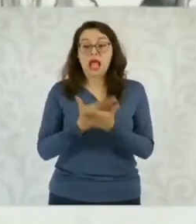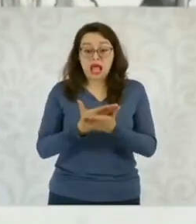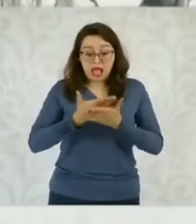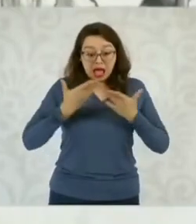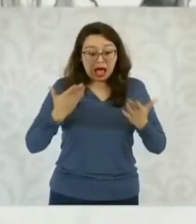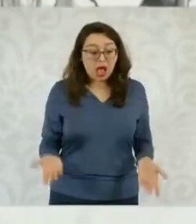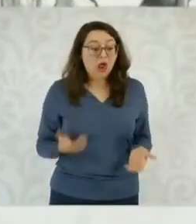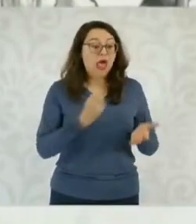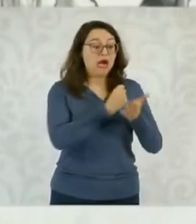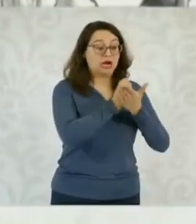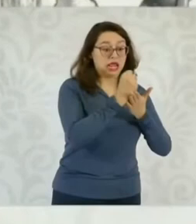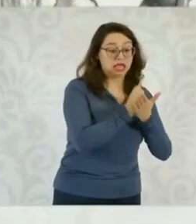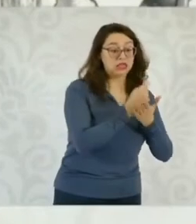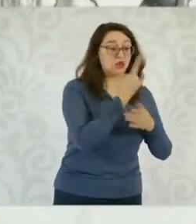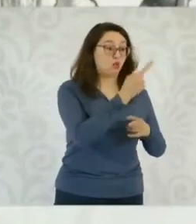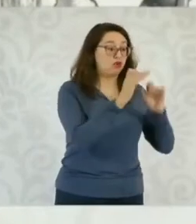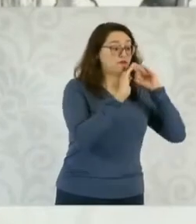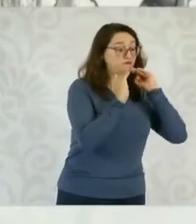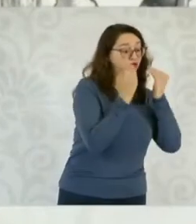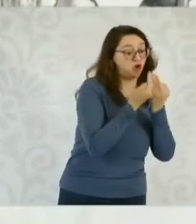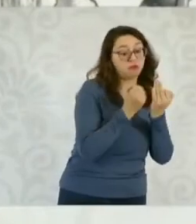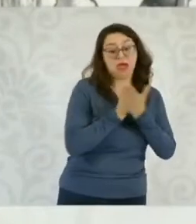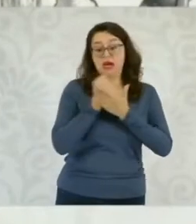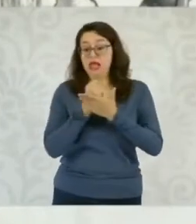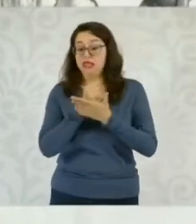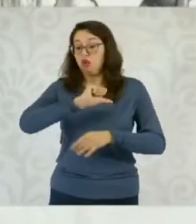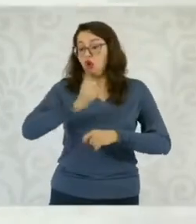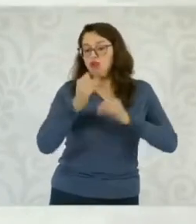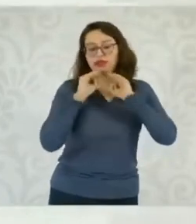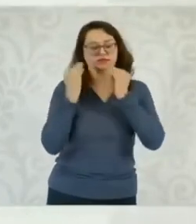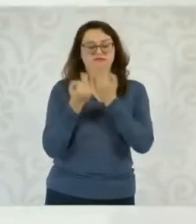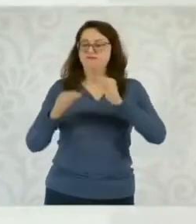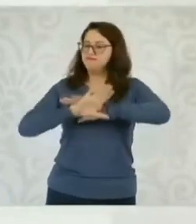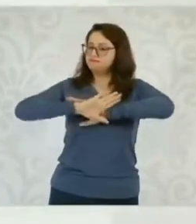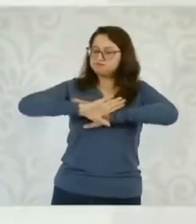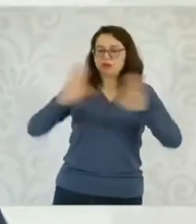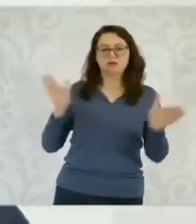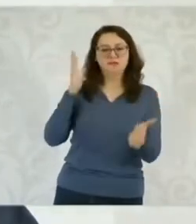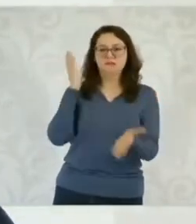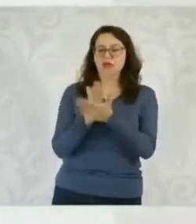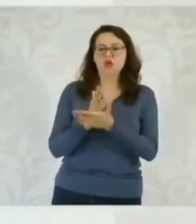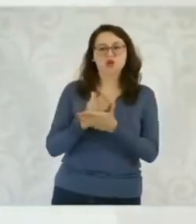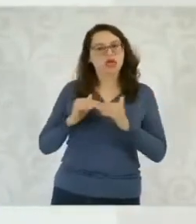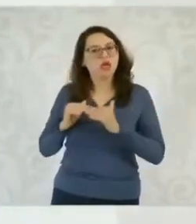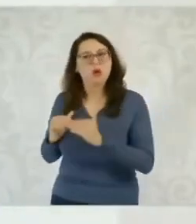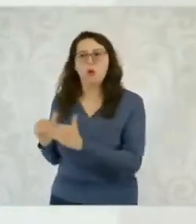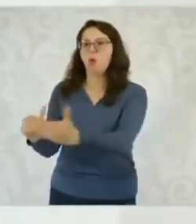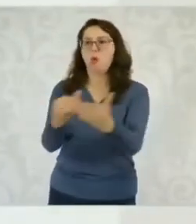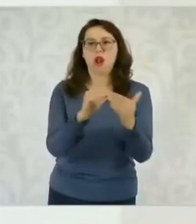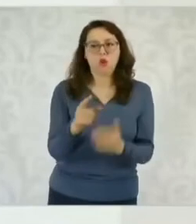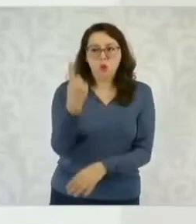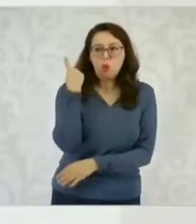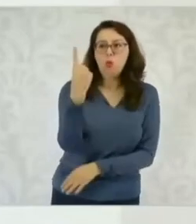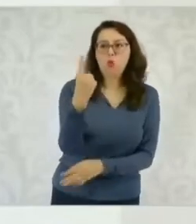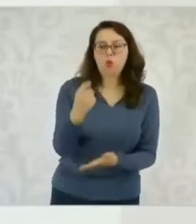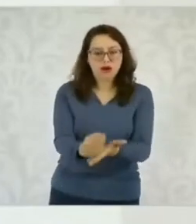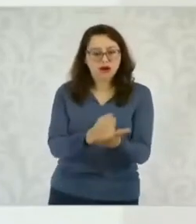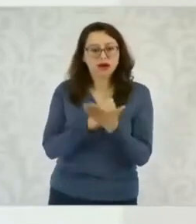este desarrollo que después acababa en fraudes y fraudes y fraudes. ¿Qué estamos haciendo